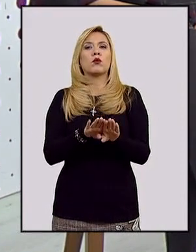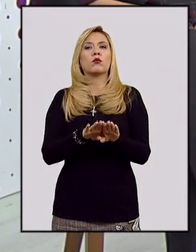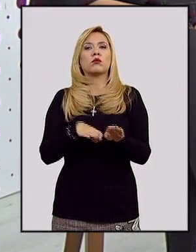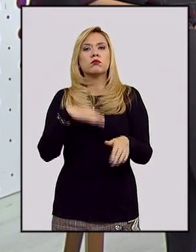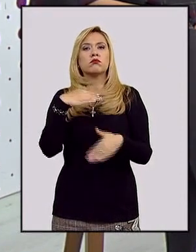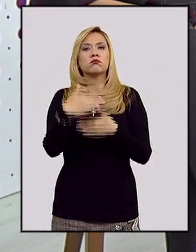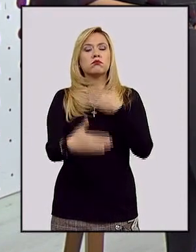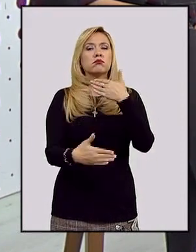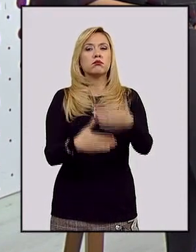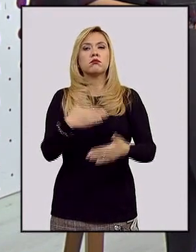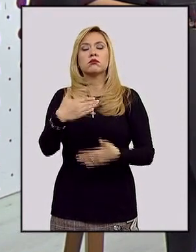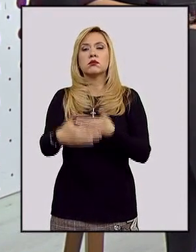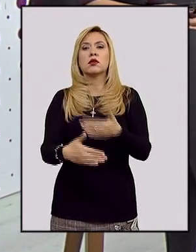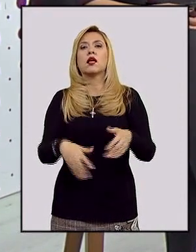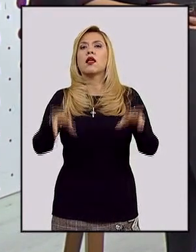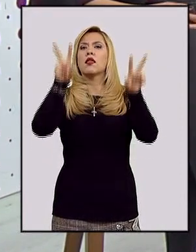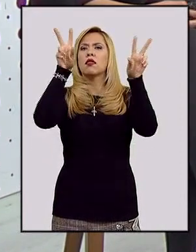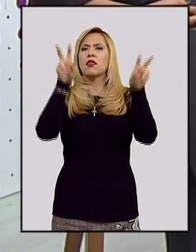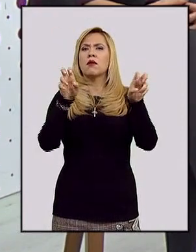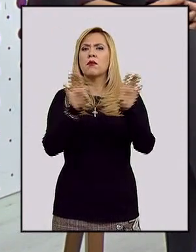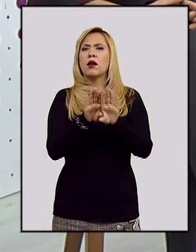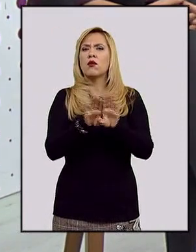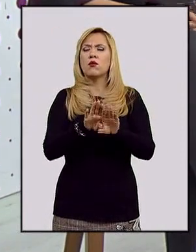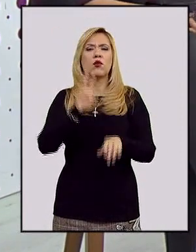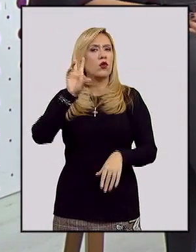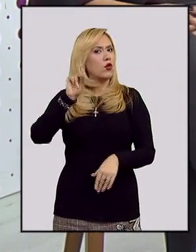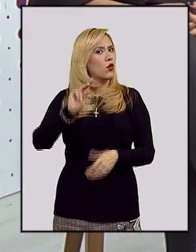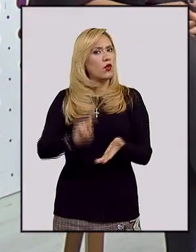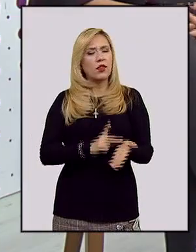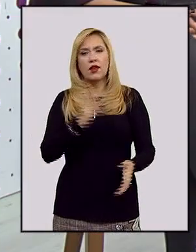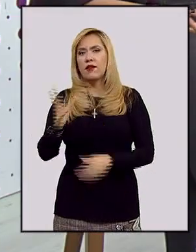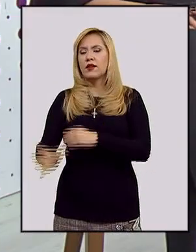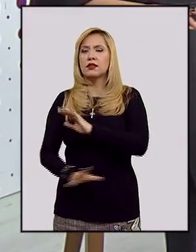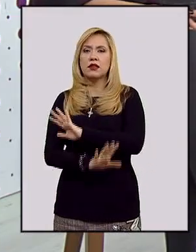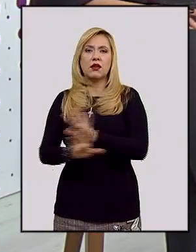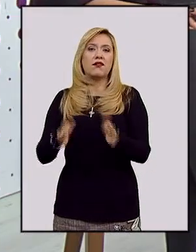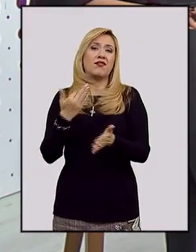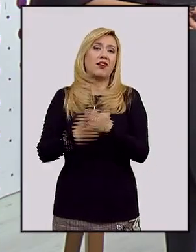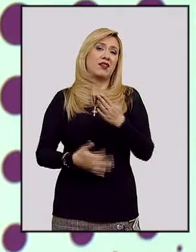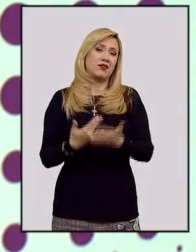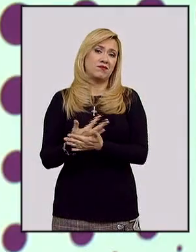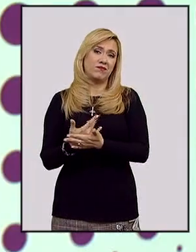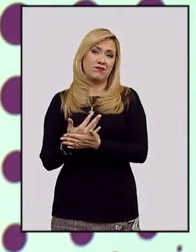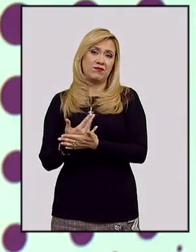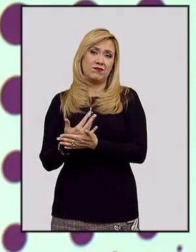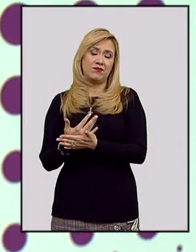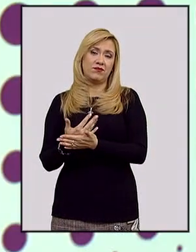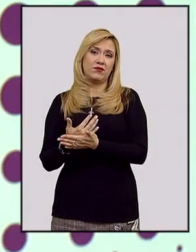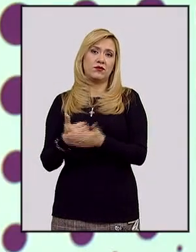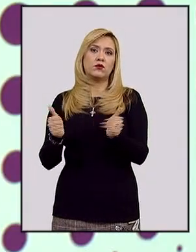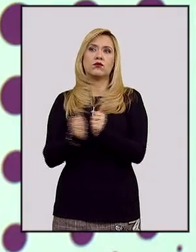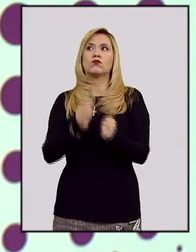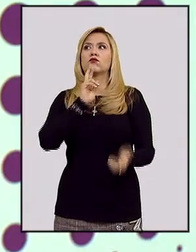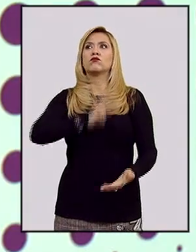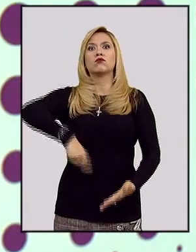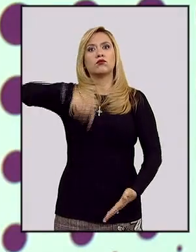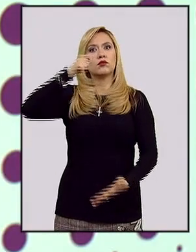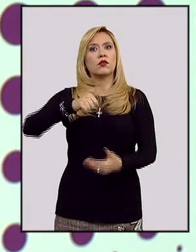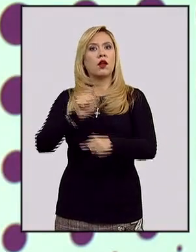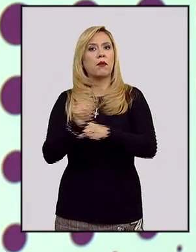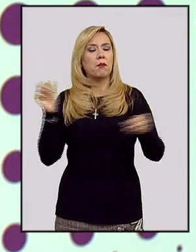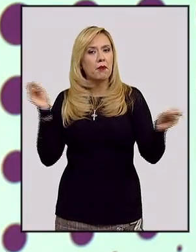pero definitivamente el tema de las medidas de no repetición es el gran pendiente, ya sea a través de sentencias de amparo o